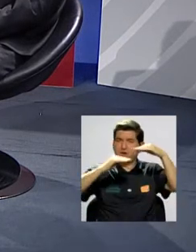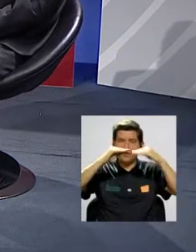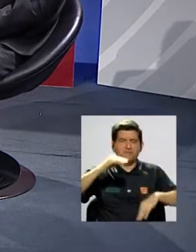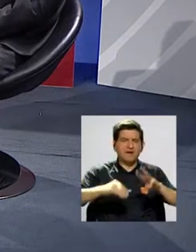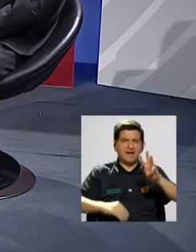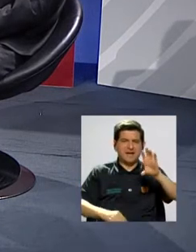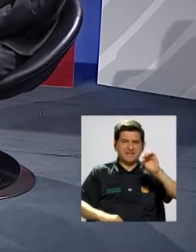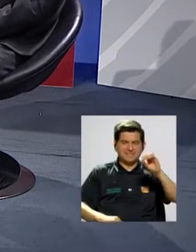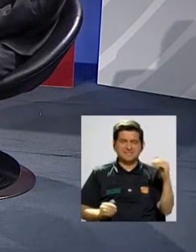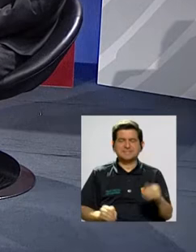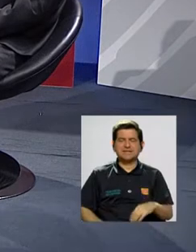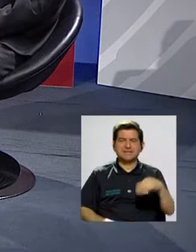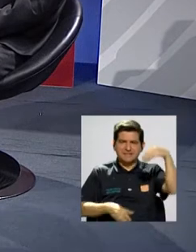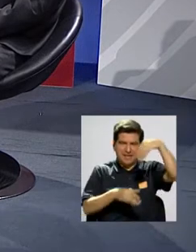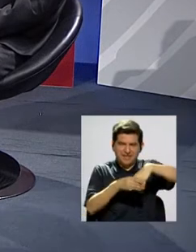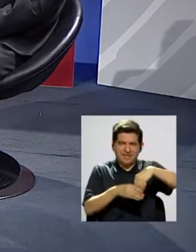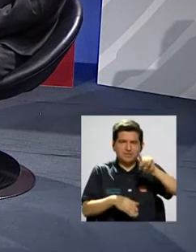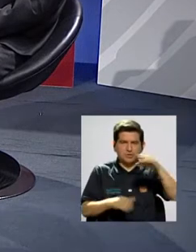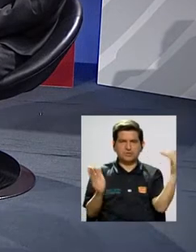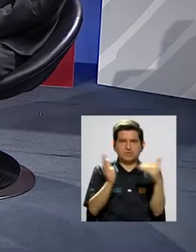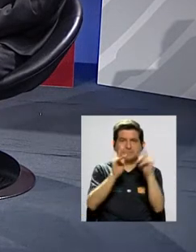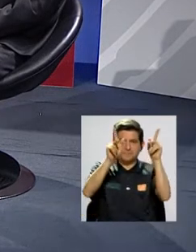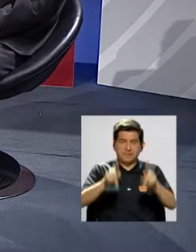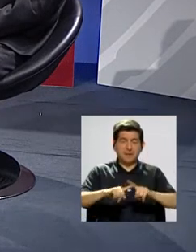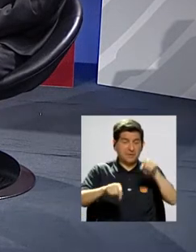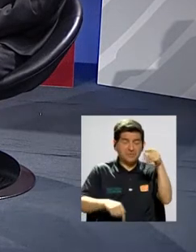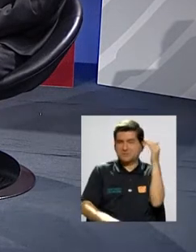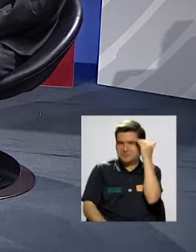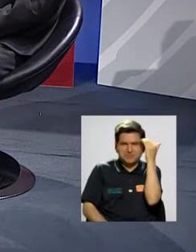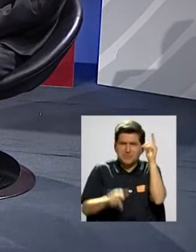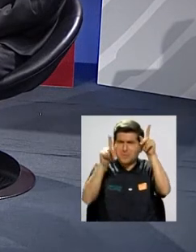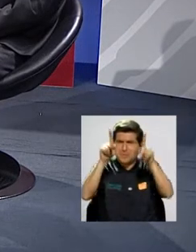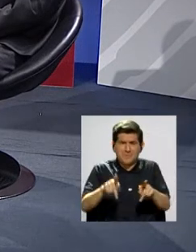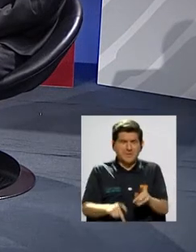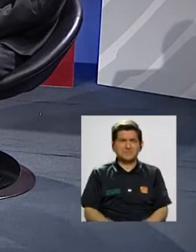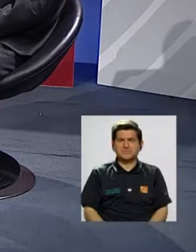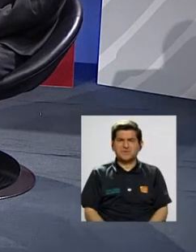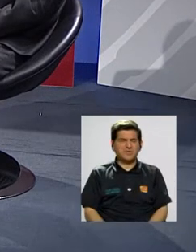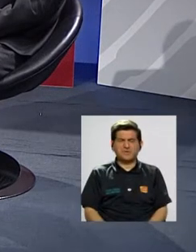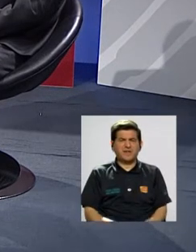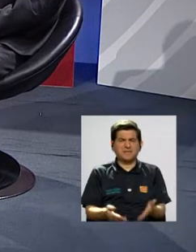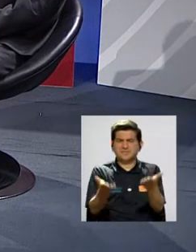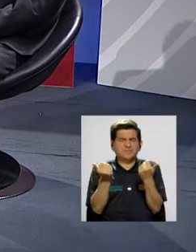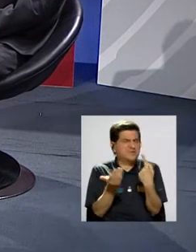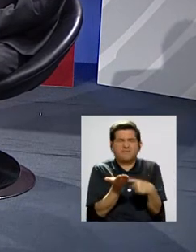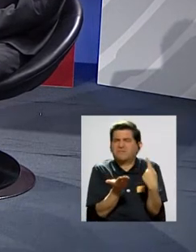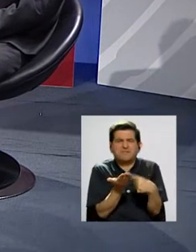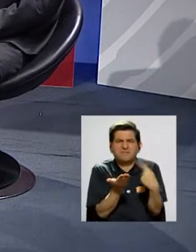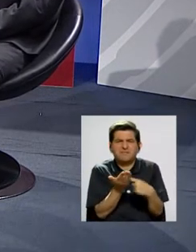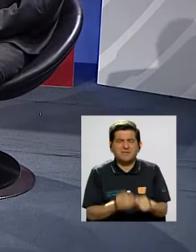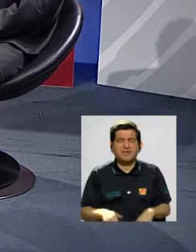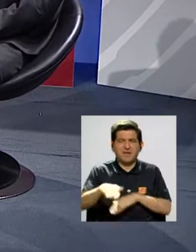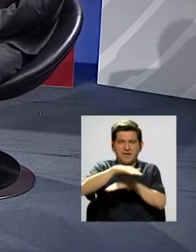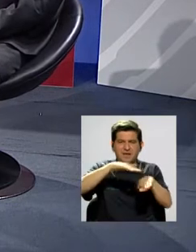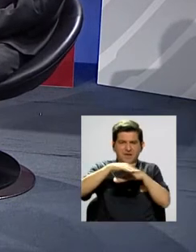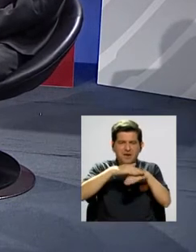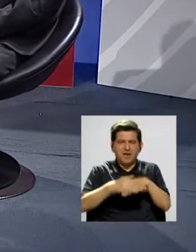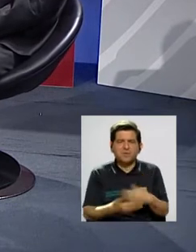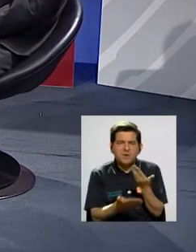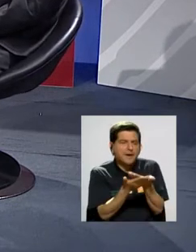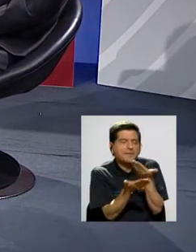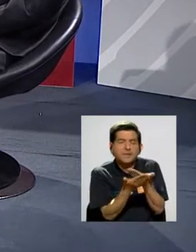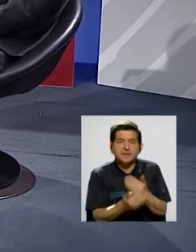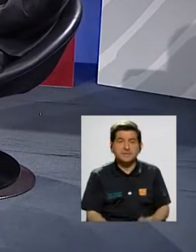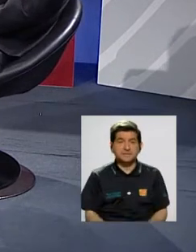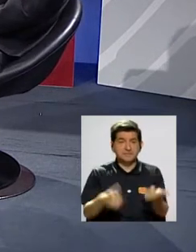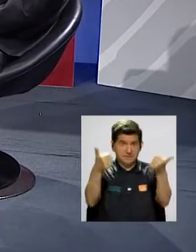cada 100.000 habitantes. Pero eso no se conoce y la gente no está dispuesta a dar discusiones sobre bases científicas. Ok, estamos